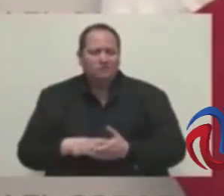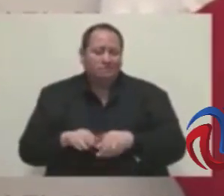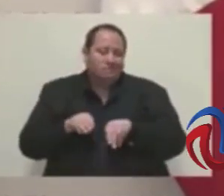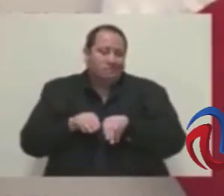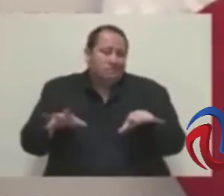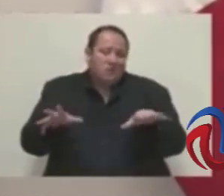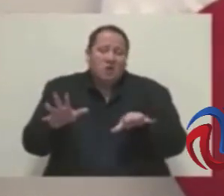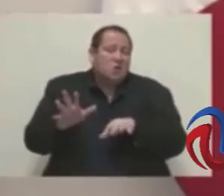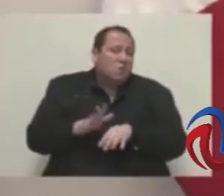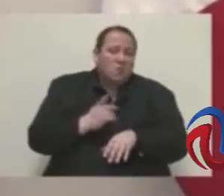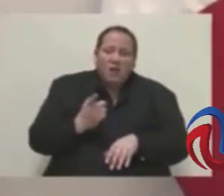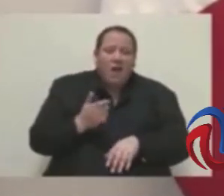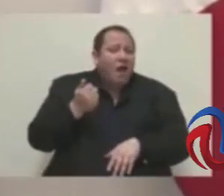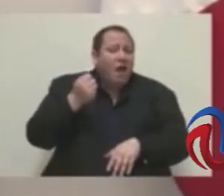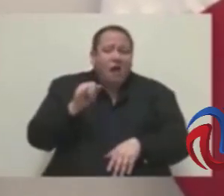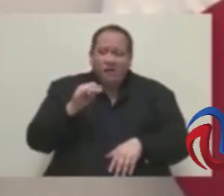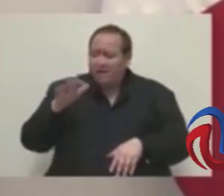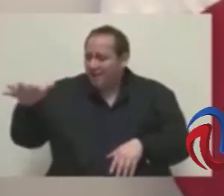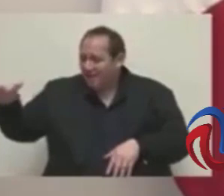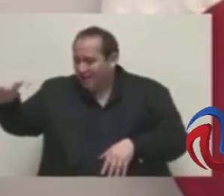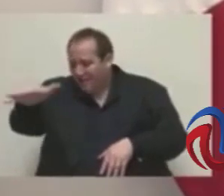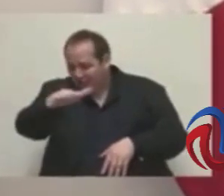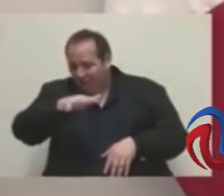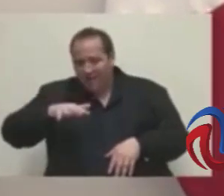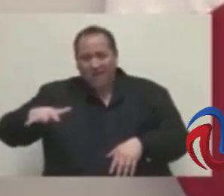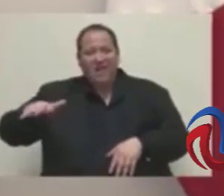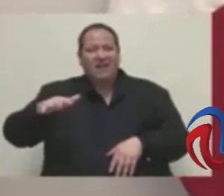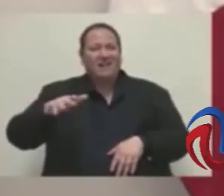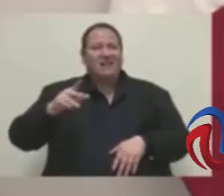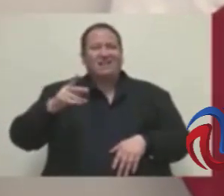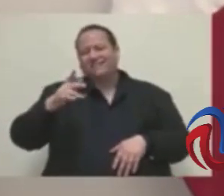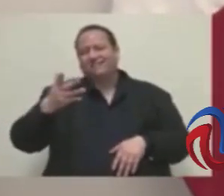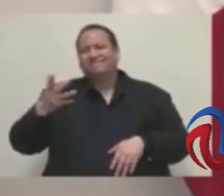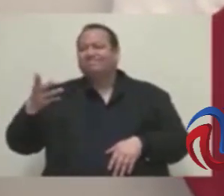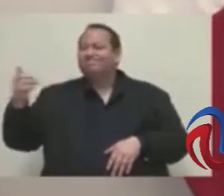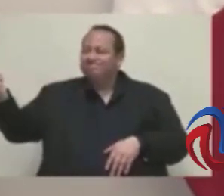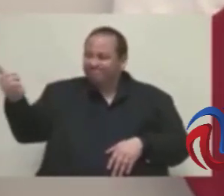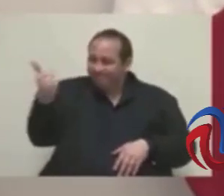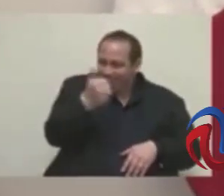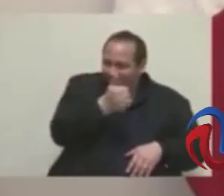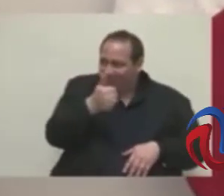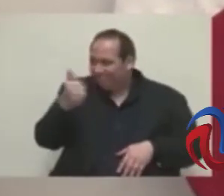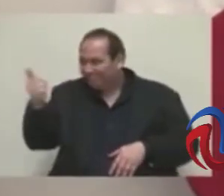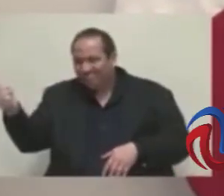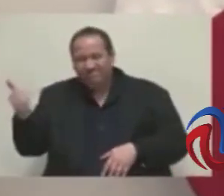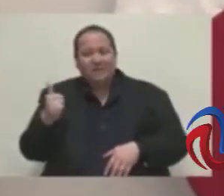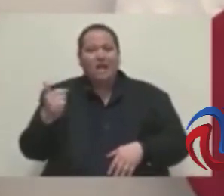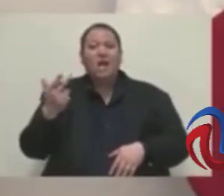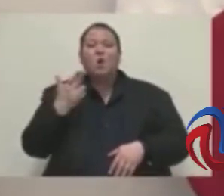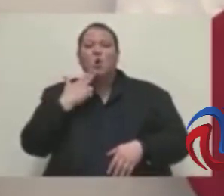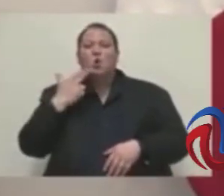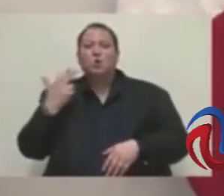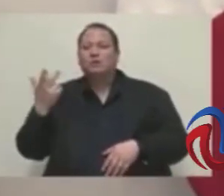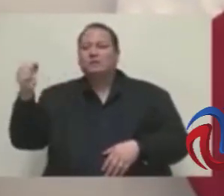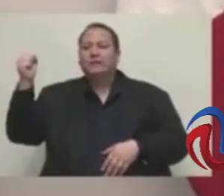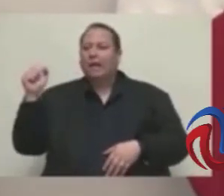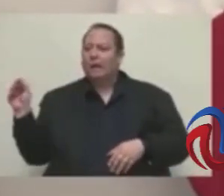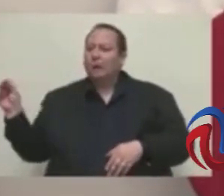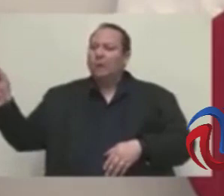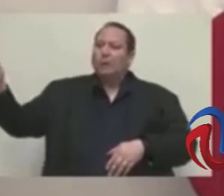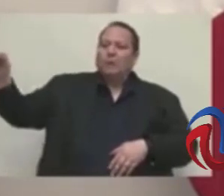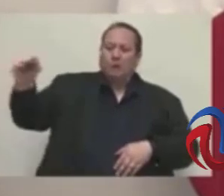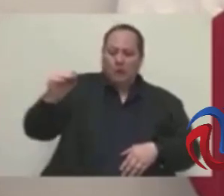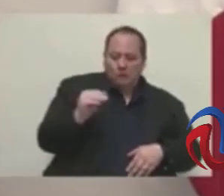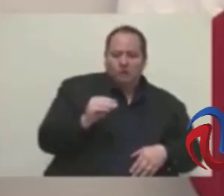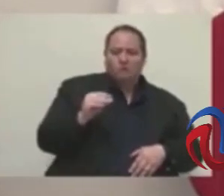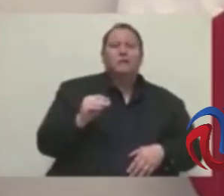porque de una forma u otra es una parte geográfica que nos une que es todo el Pacífico Y es una ruta de trasiego que muchas veces origina el mismo estado Sinaloa de que nos